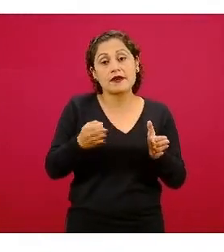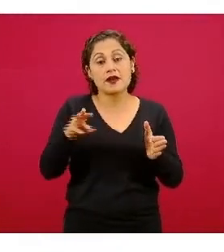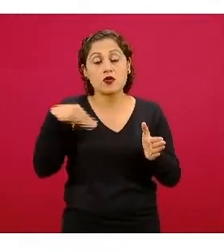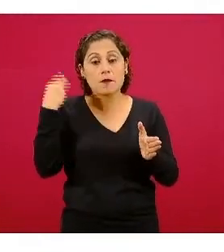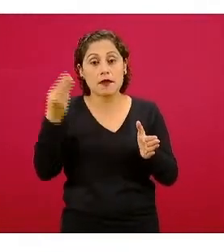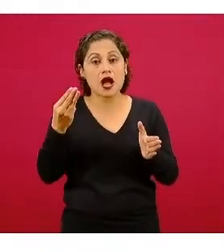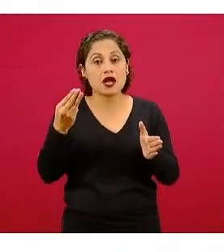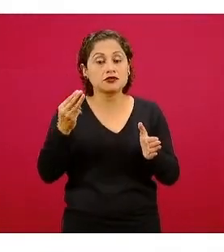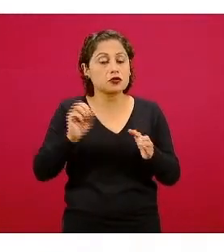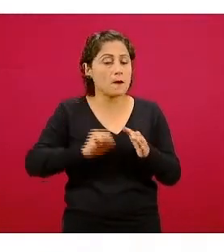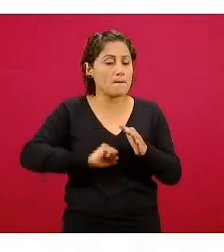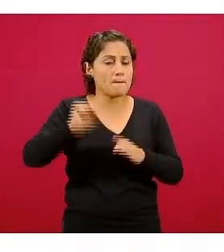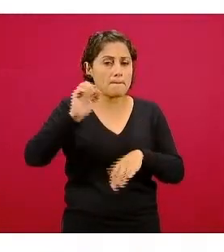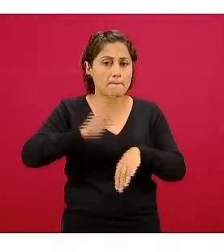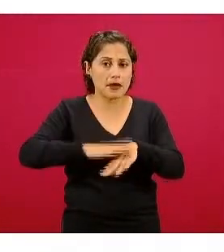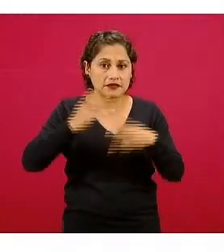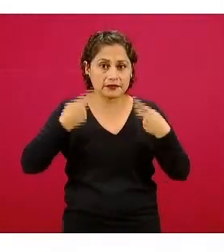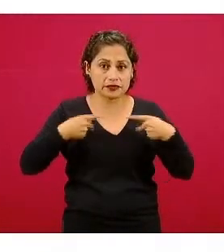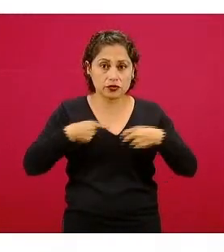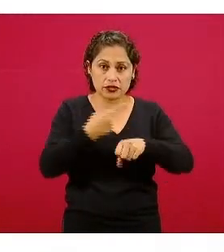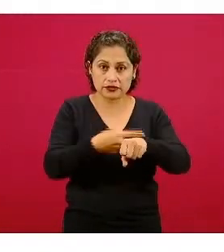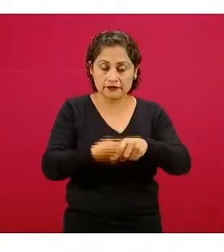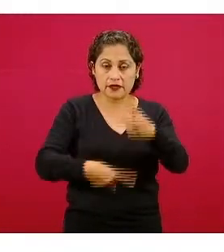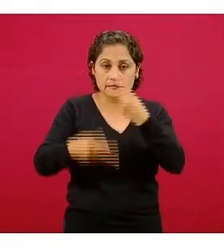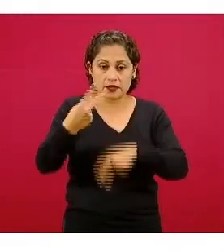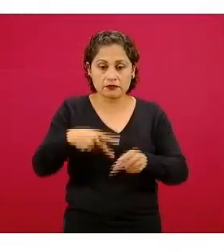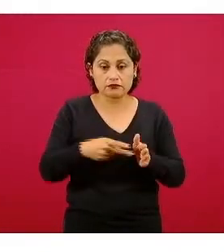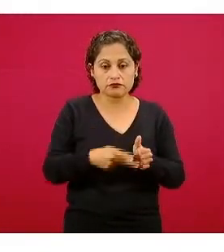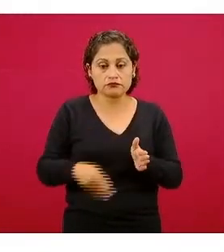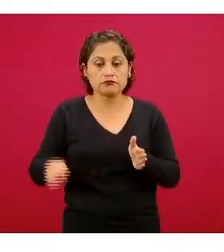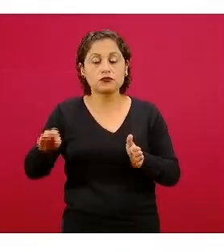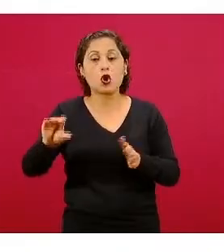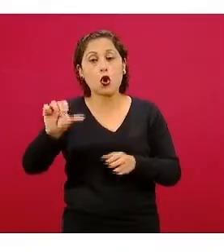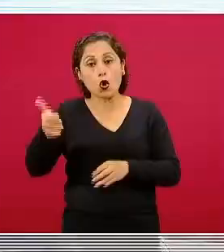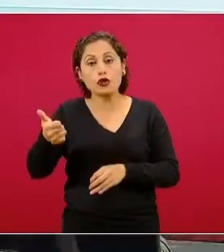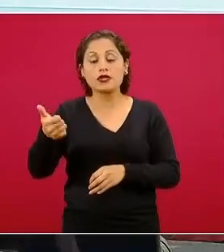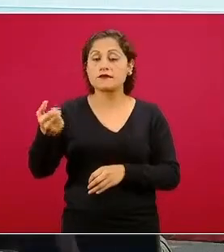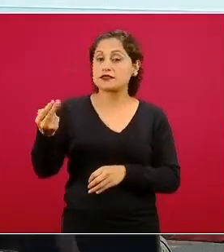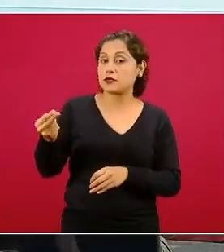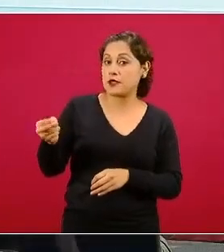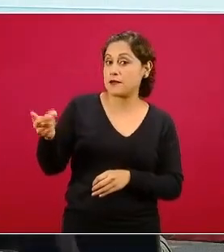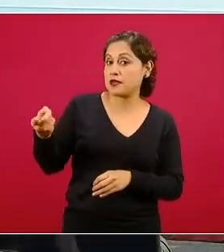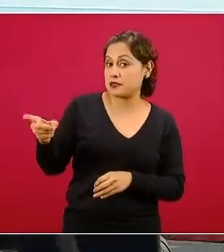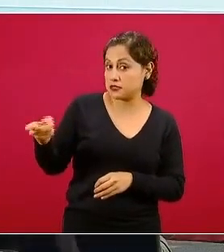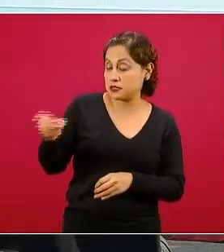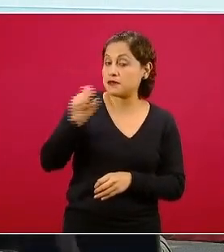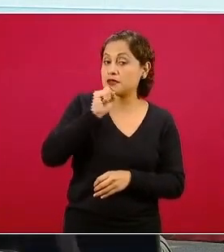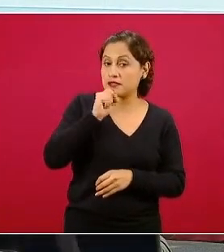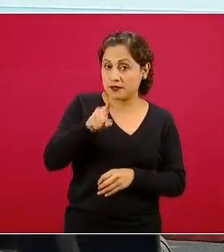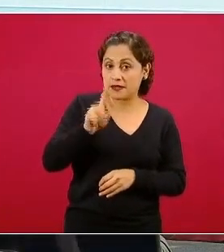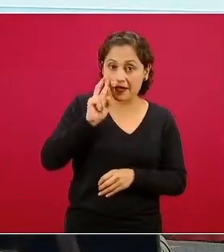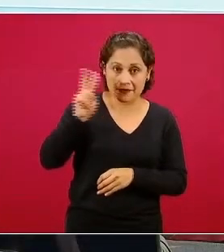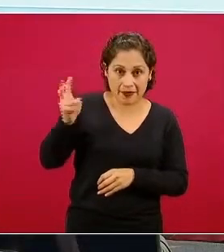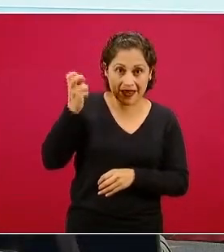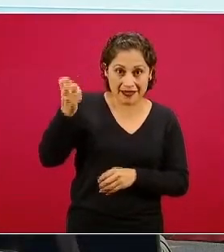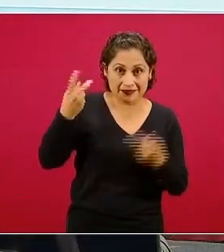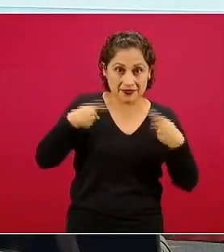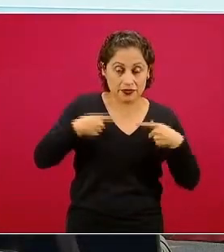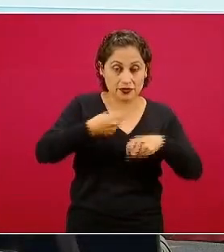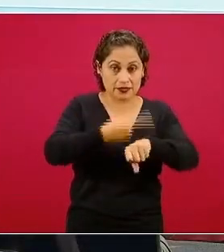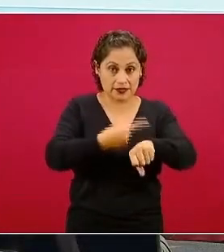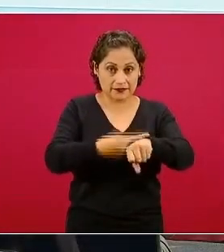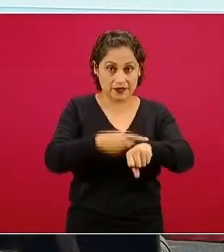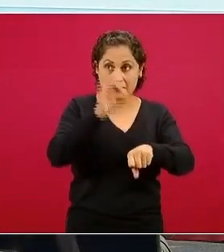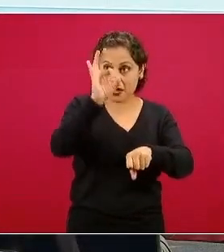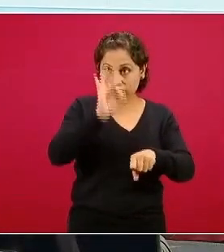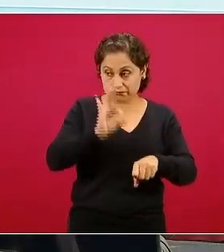pero también noviembre y diciembre. Entonces, esos van a ser casos. Ahora, si